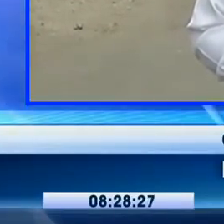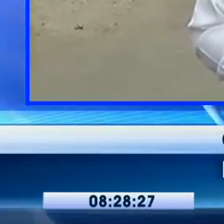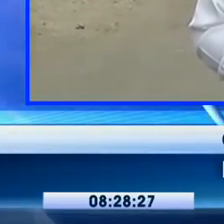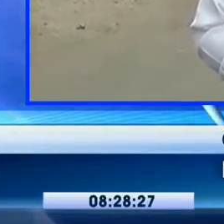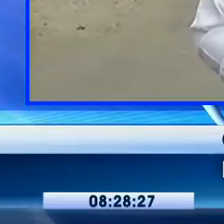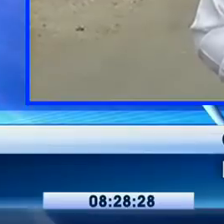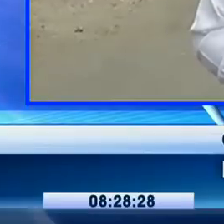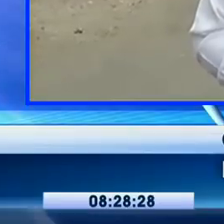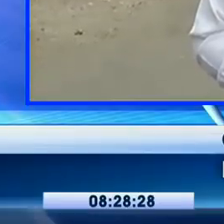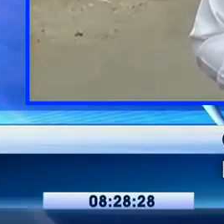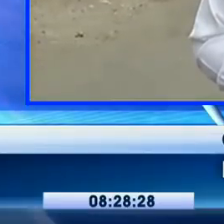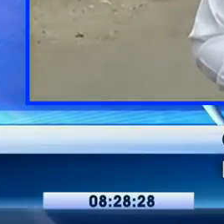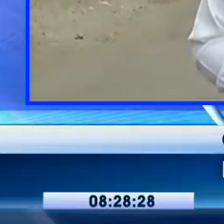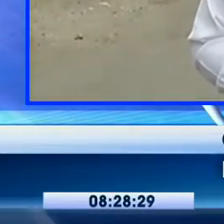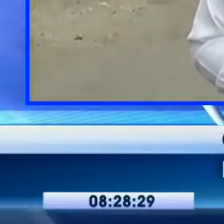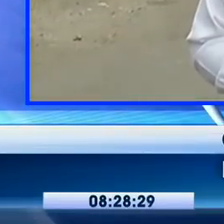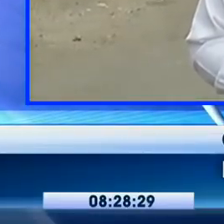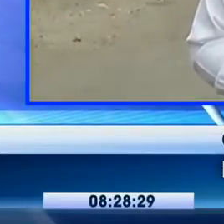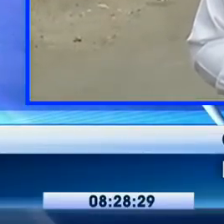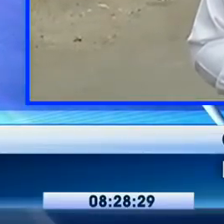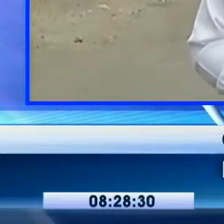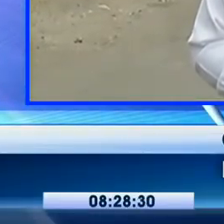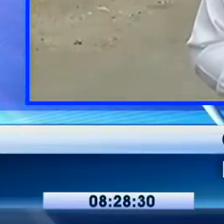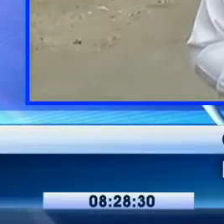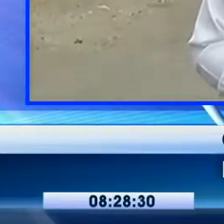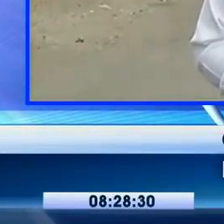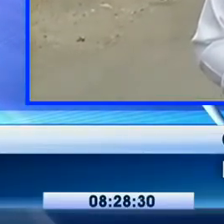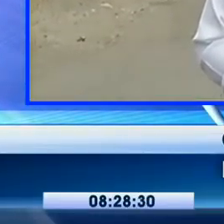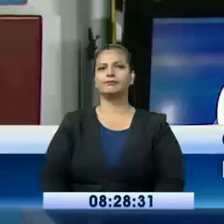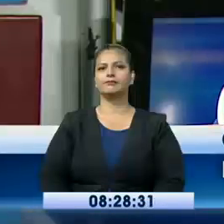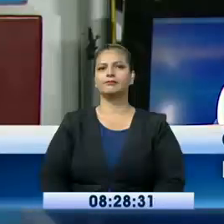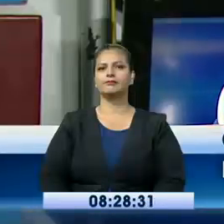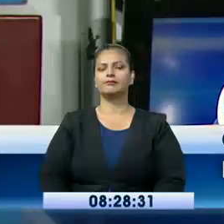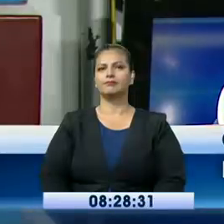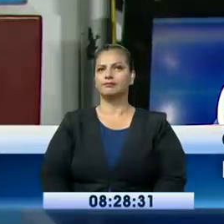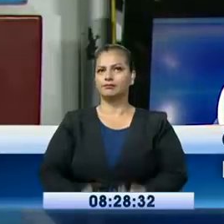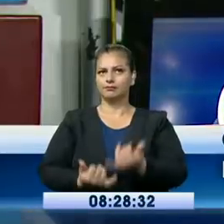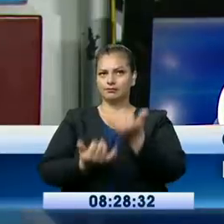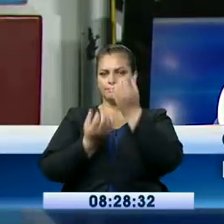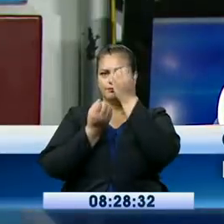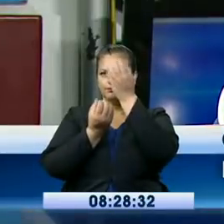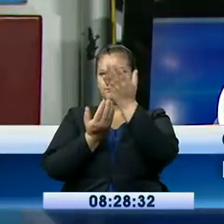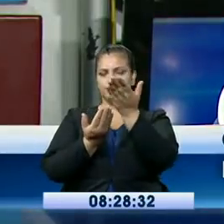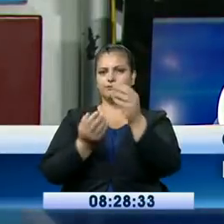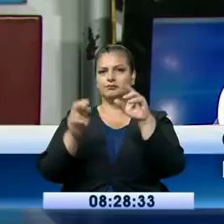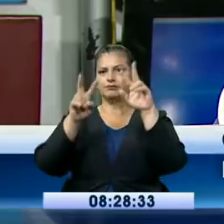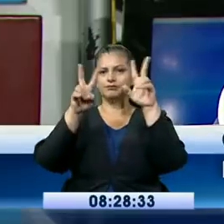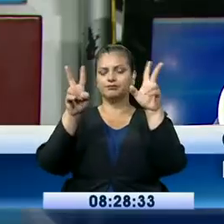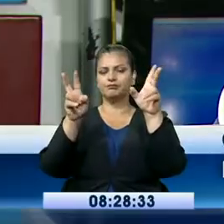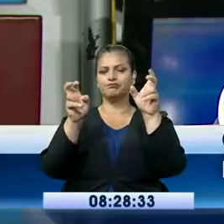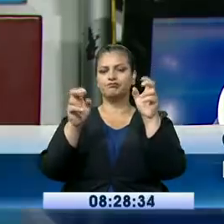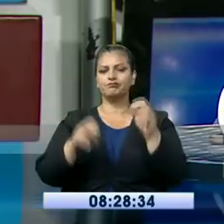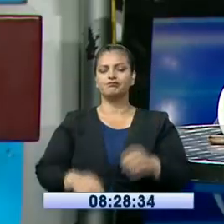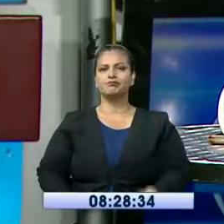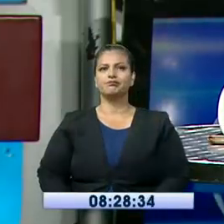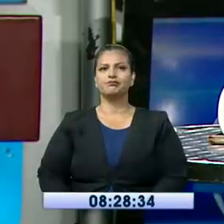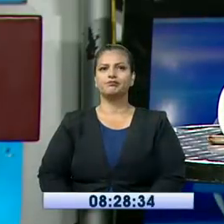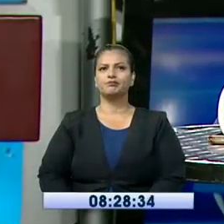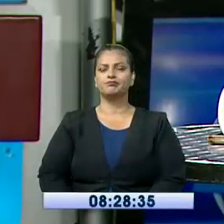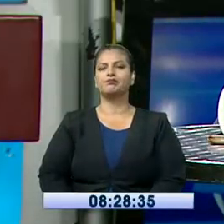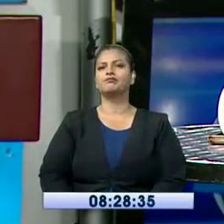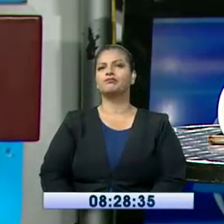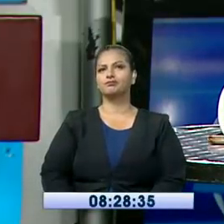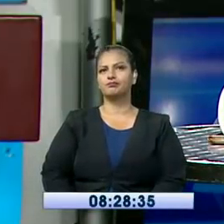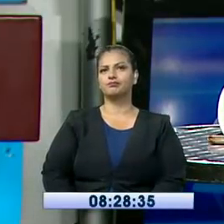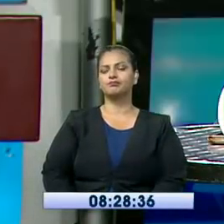por la información más adelante estaremos contigo con más noticias sobre este caso ahora les informamos que un nuevo caso de abuso sexual infantil llega a la fiscalía